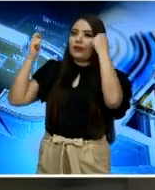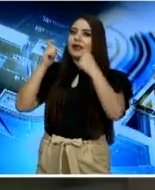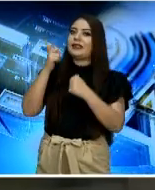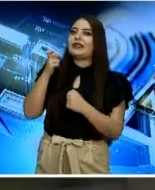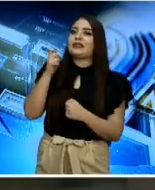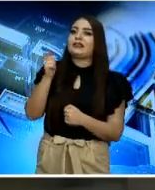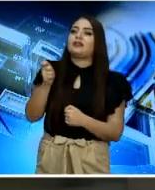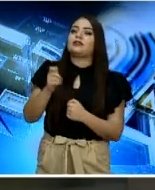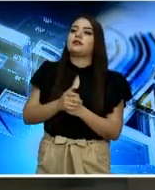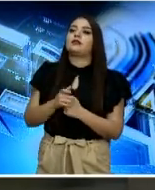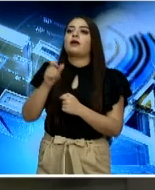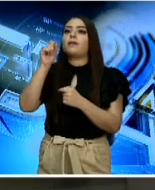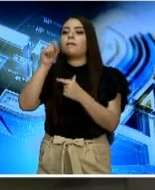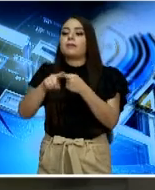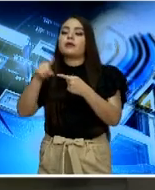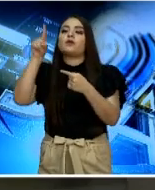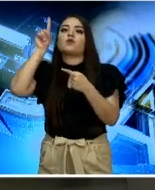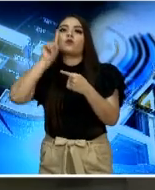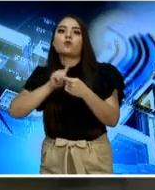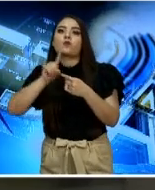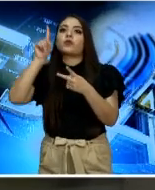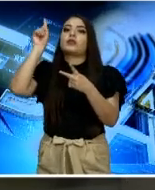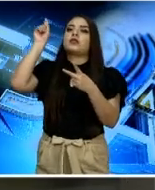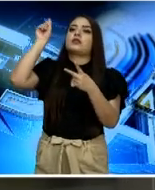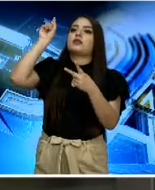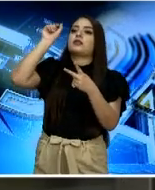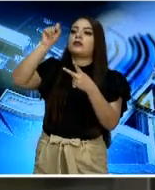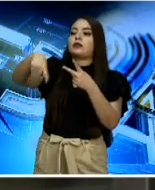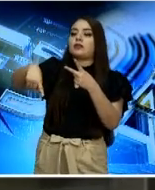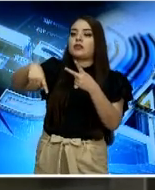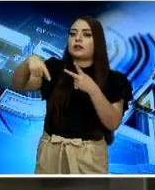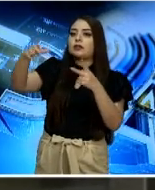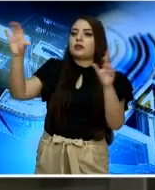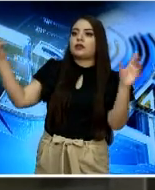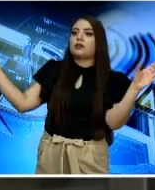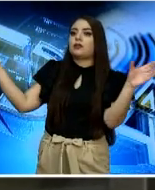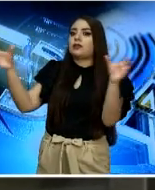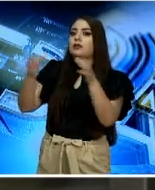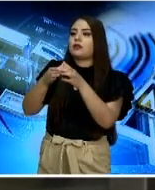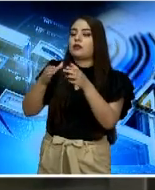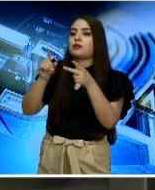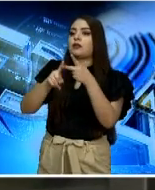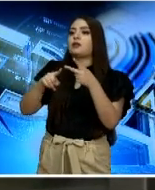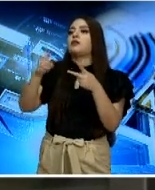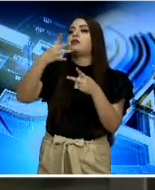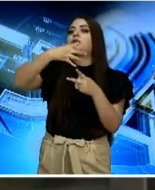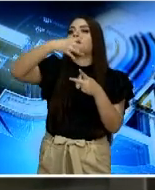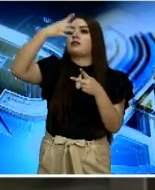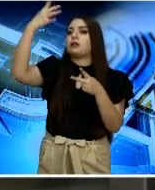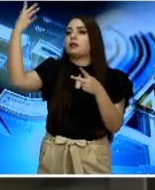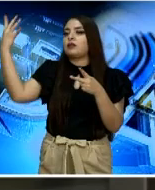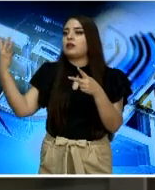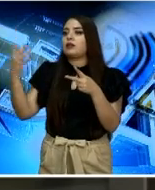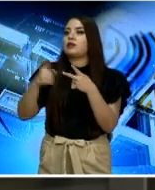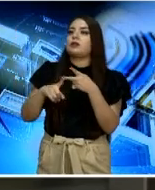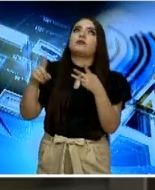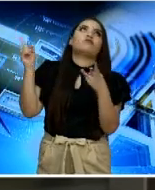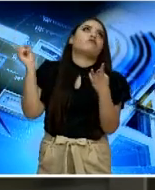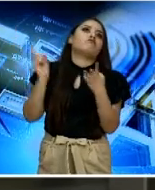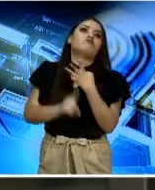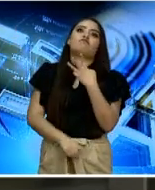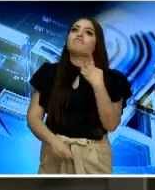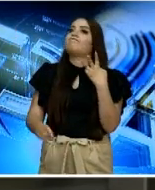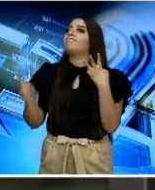las mujeres, lo mismo la comunidad LGBT+, lo mismo todos